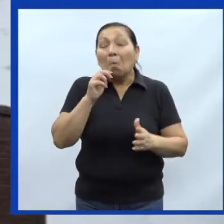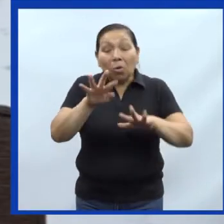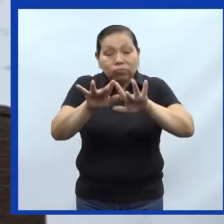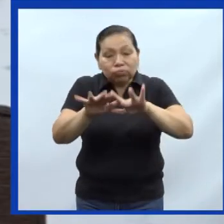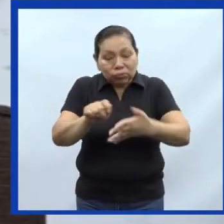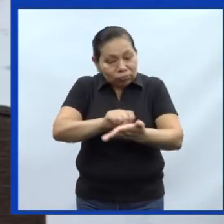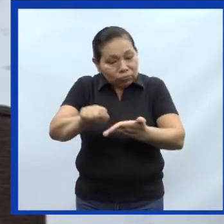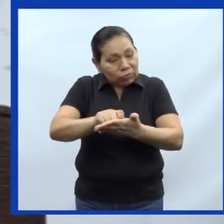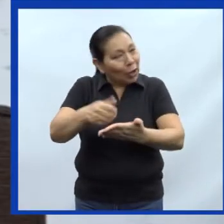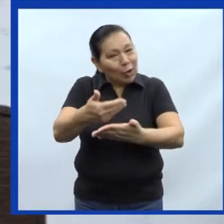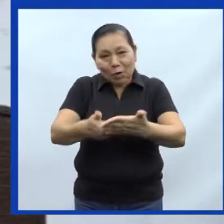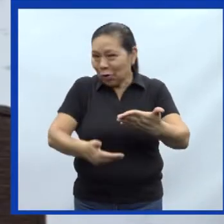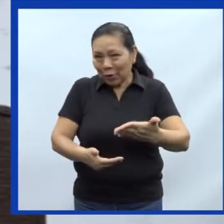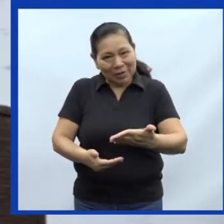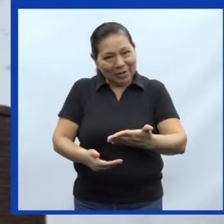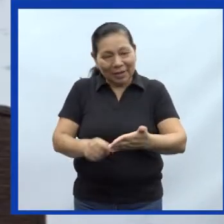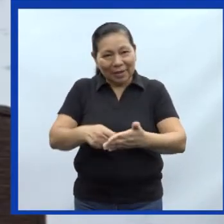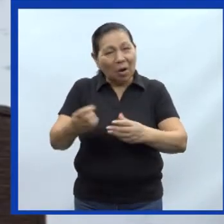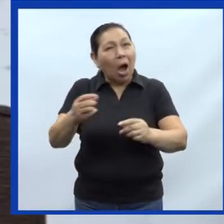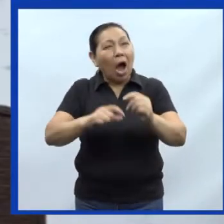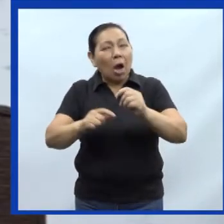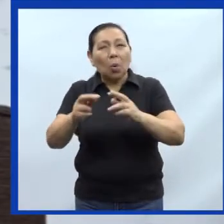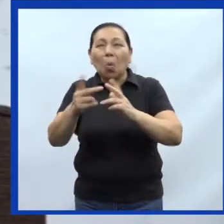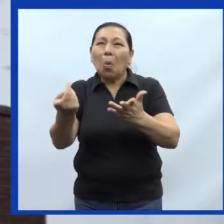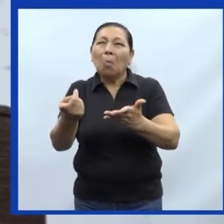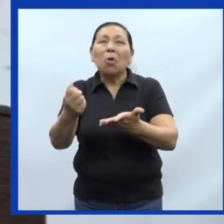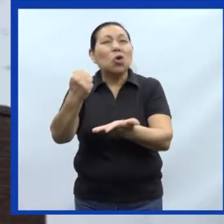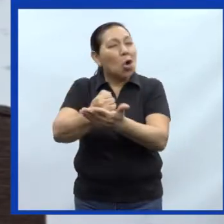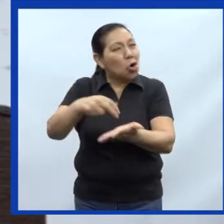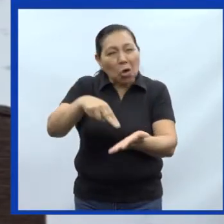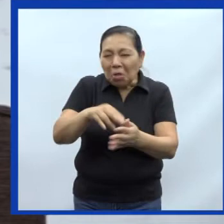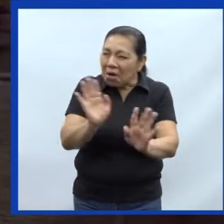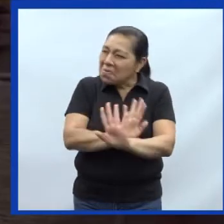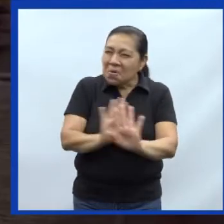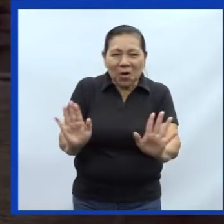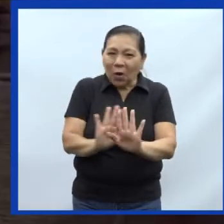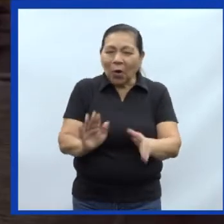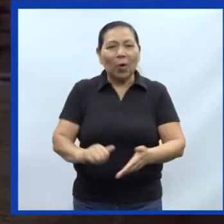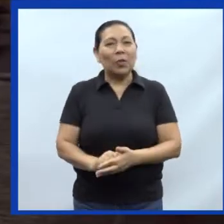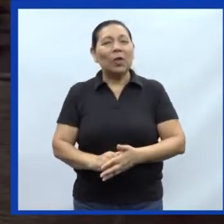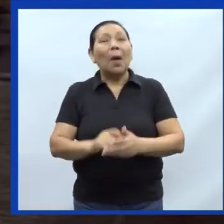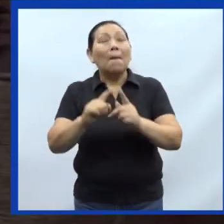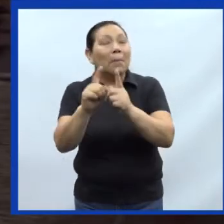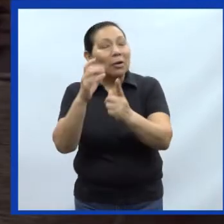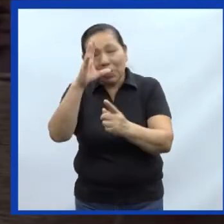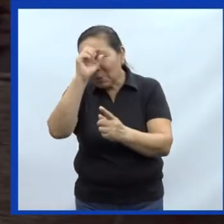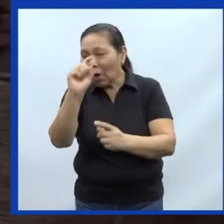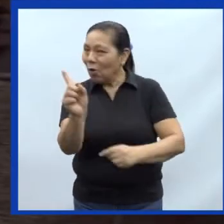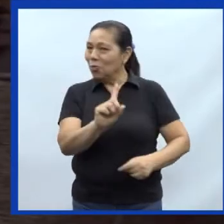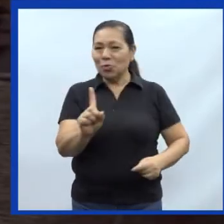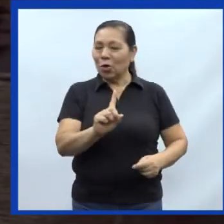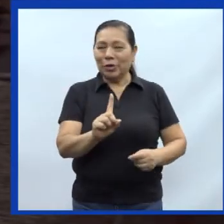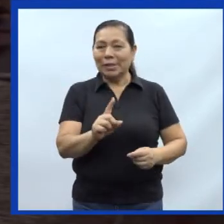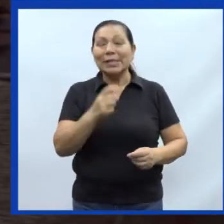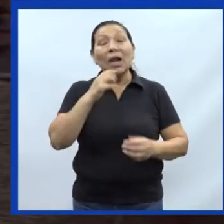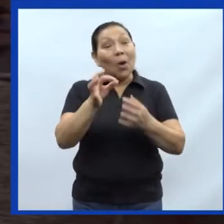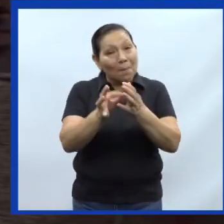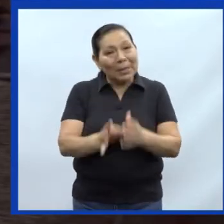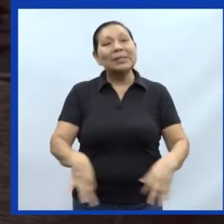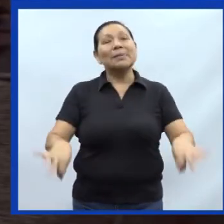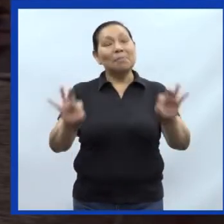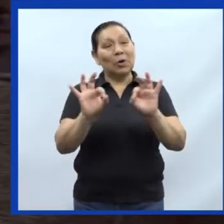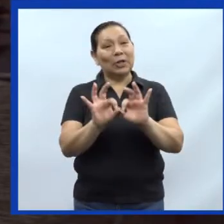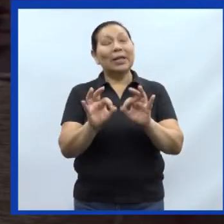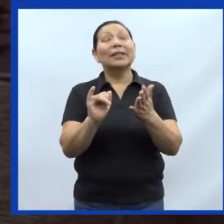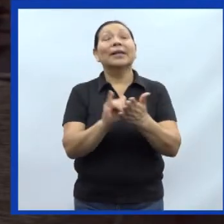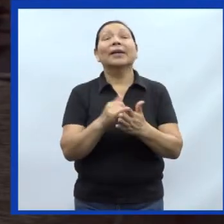escrito, que no se necesita que esté inscrito en algún registro particular ni algún tipo de consulado. Y lo que sí es importante recordar